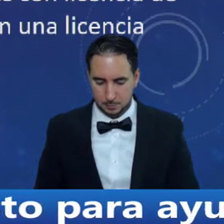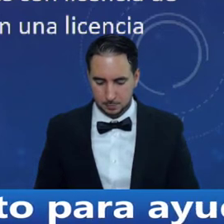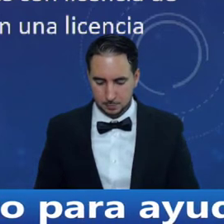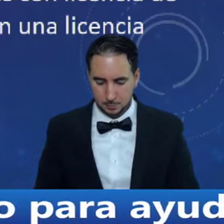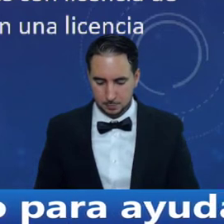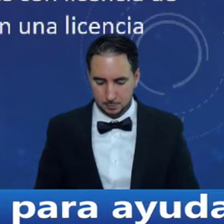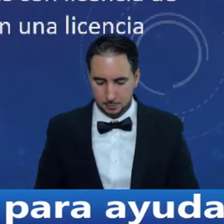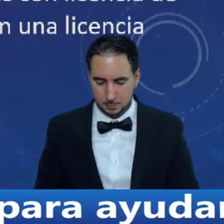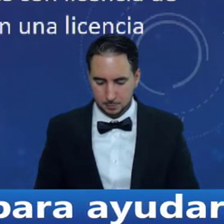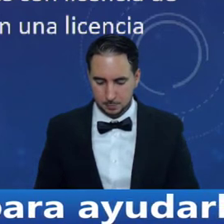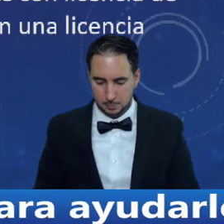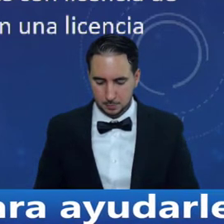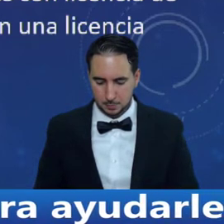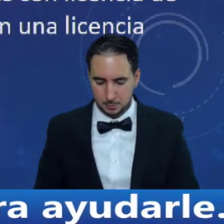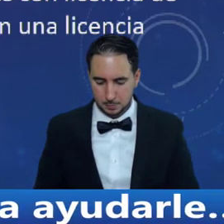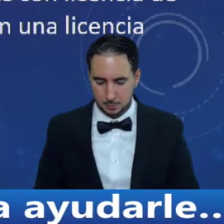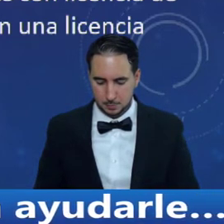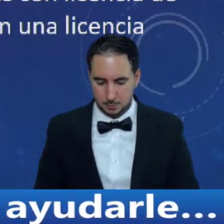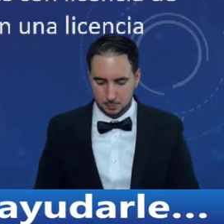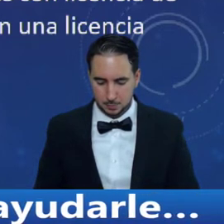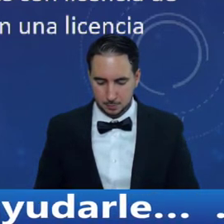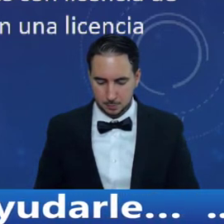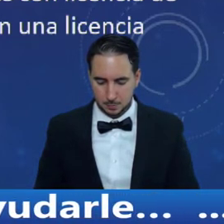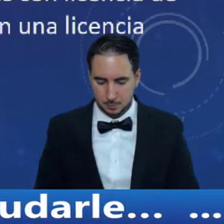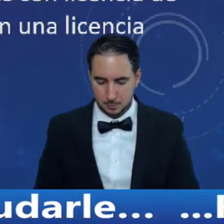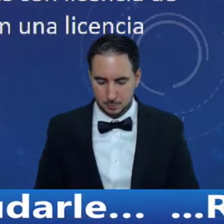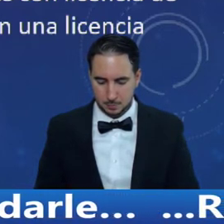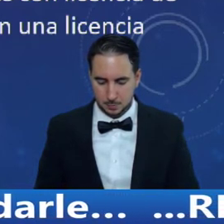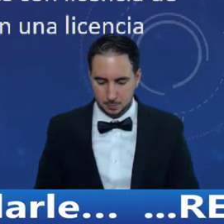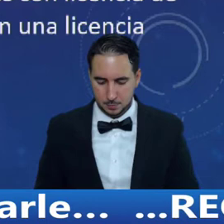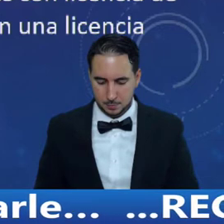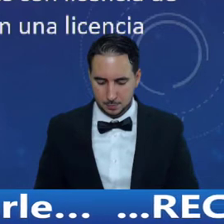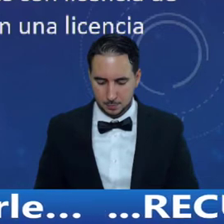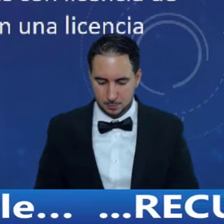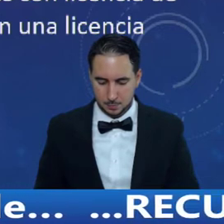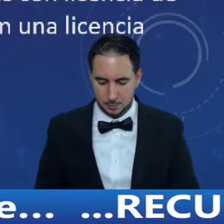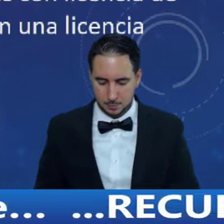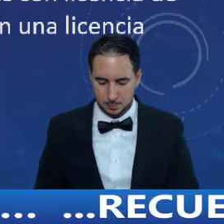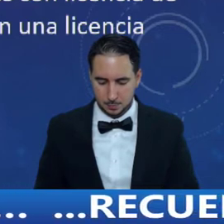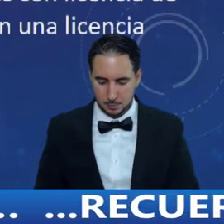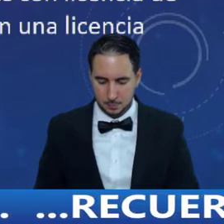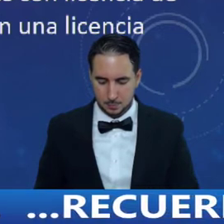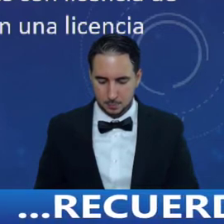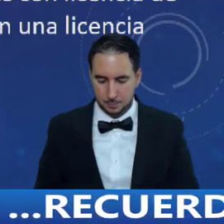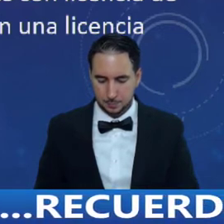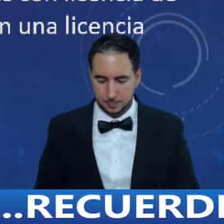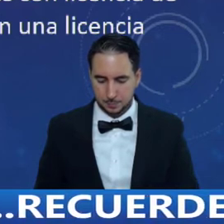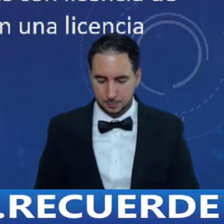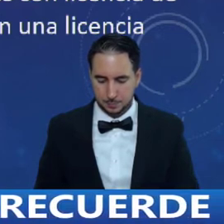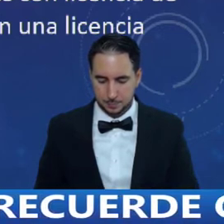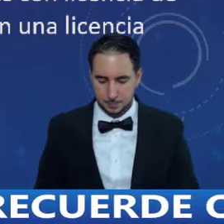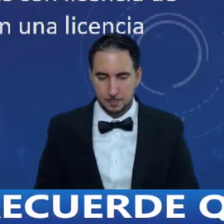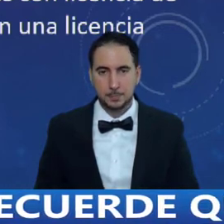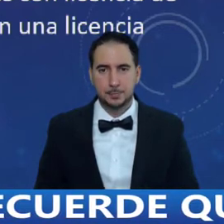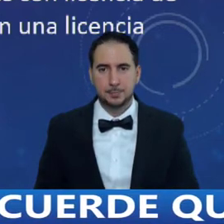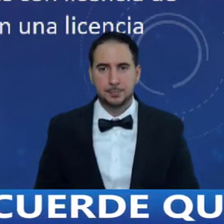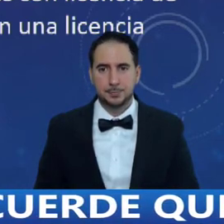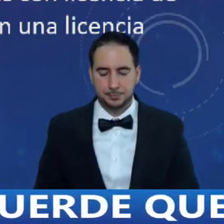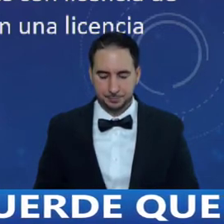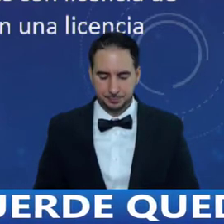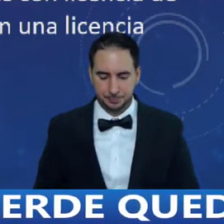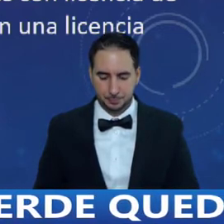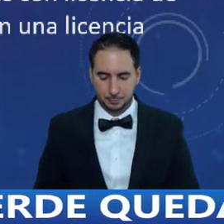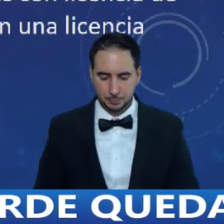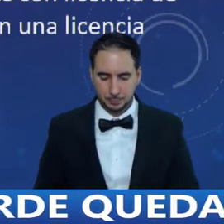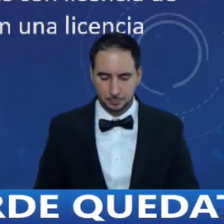tomar mi examen, eso le checan a uno todo, no puedes tener bolsos y es una seguridad impresionante. O sea